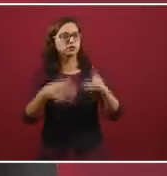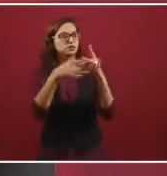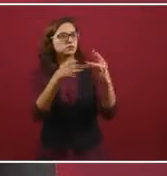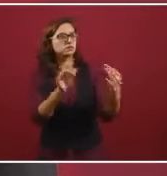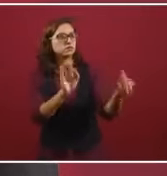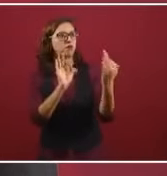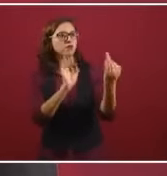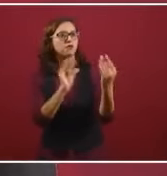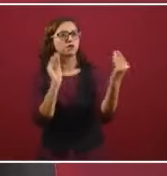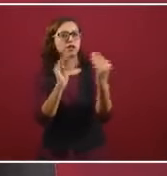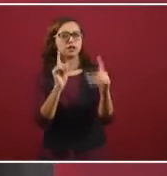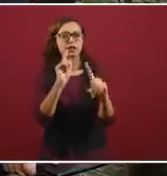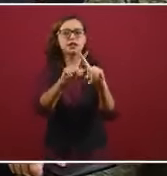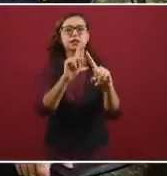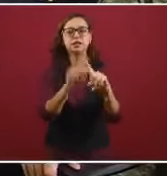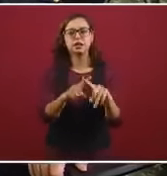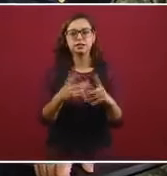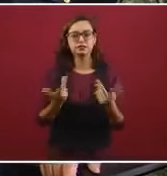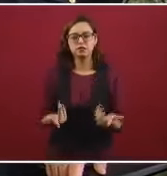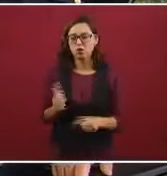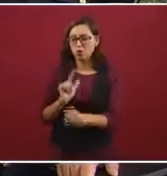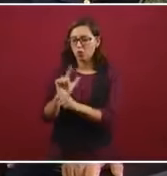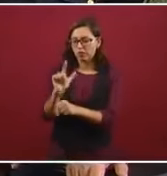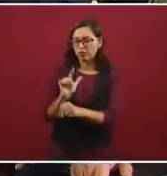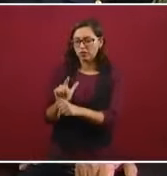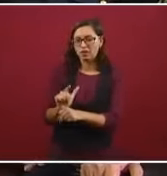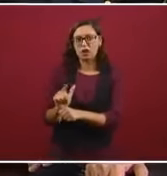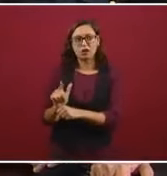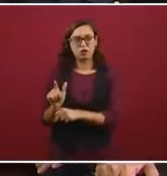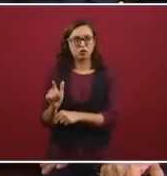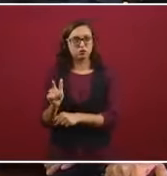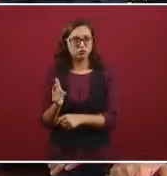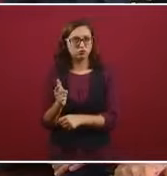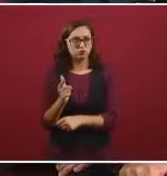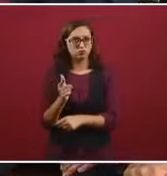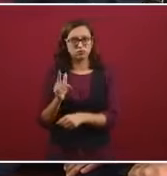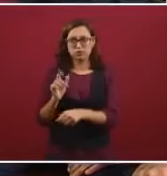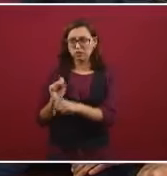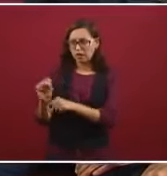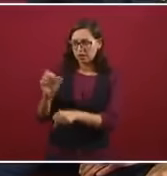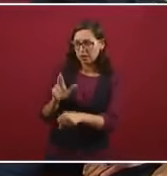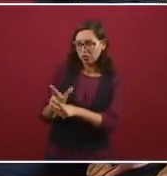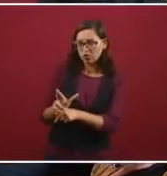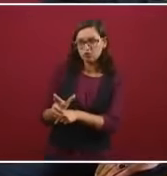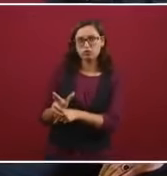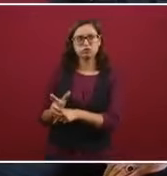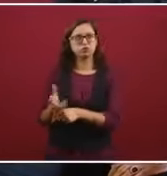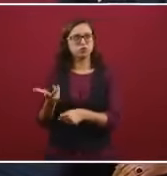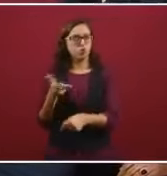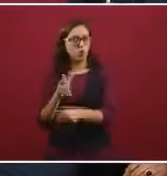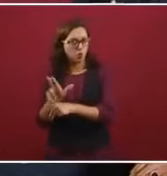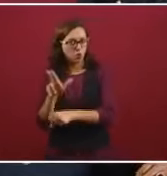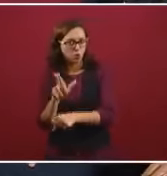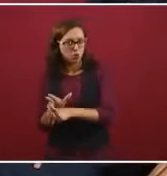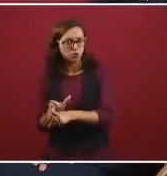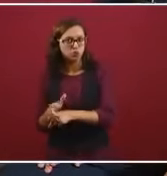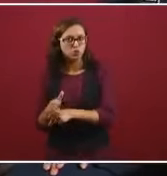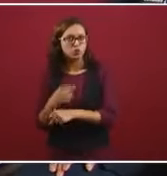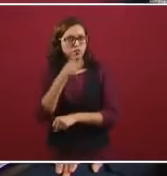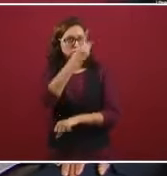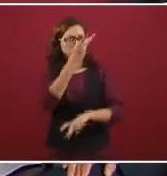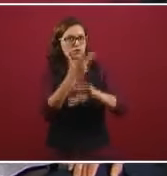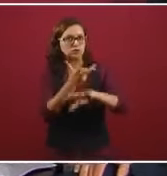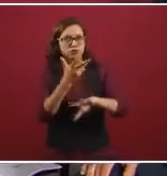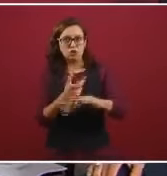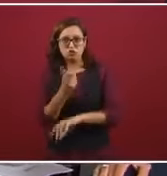O sea, ¿cómo va a poder negociar solo Guatemala con Estados Unidos, o solo El Salvador con Estados Unidos, o solo Honduras